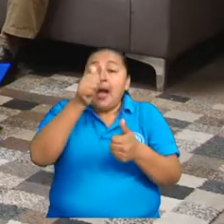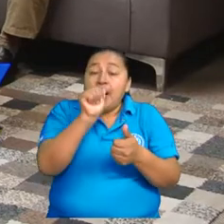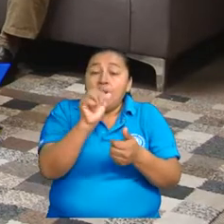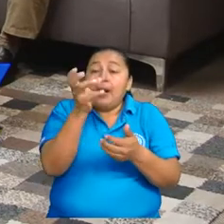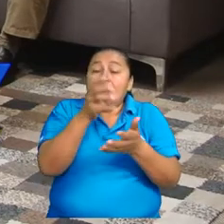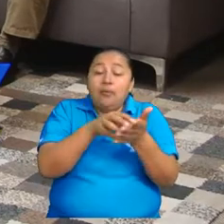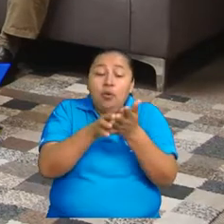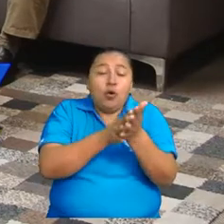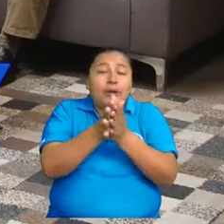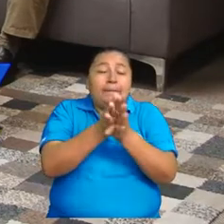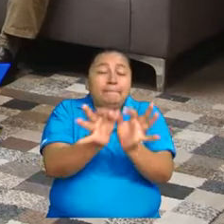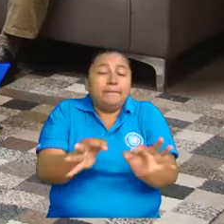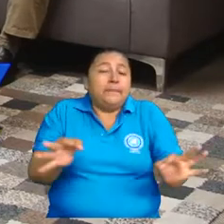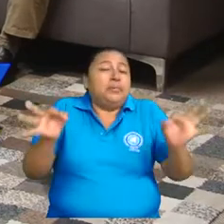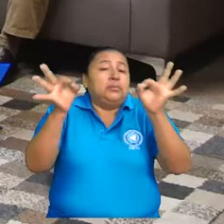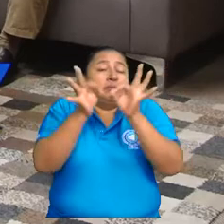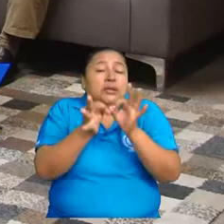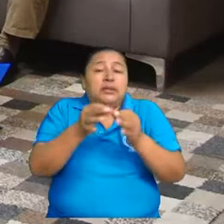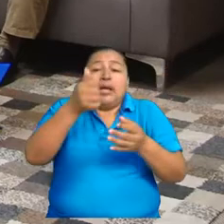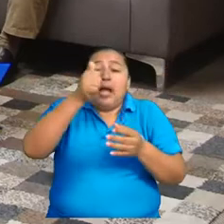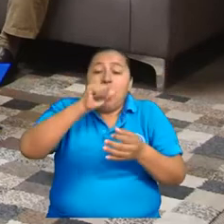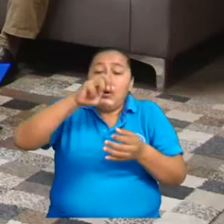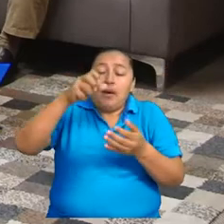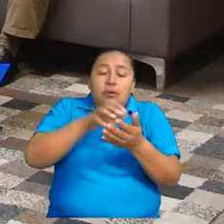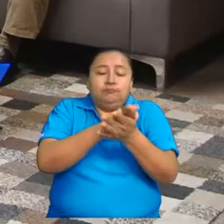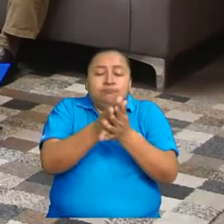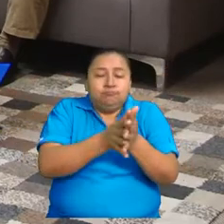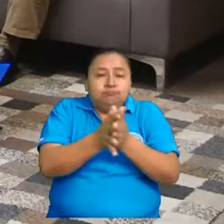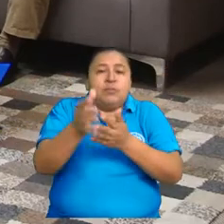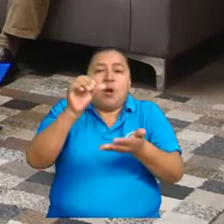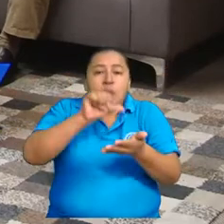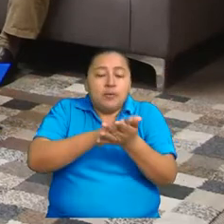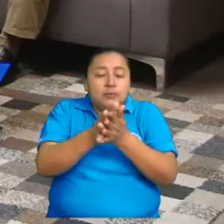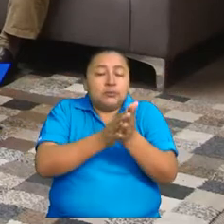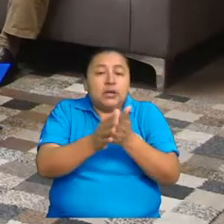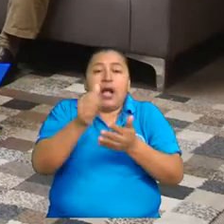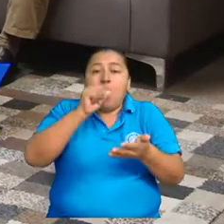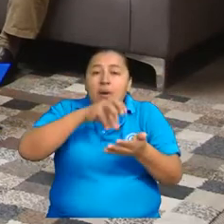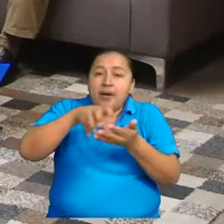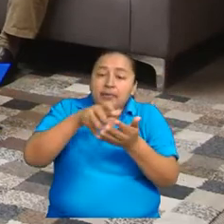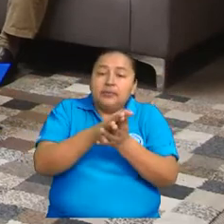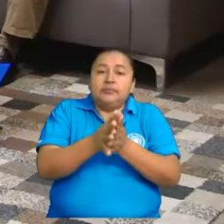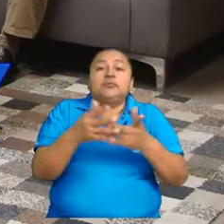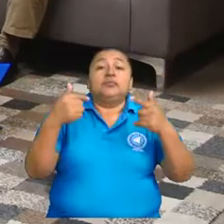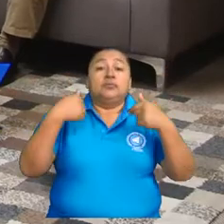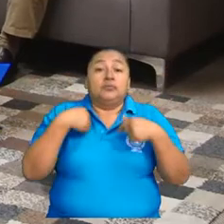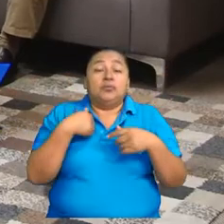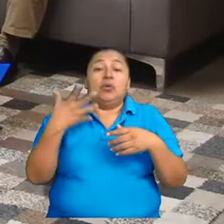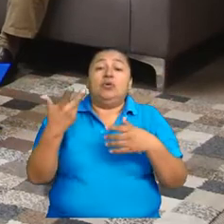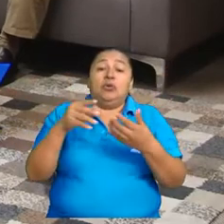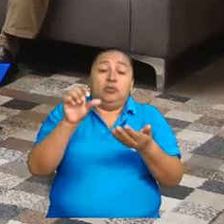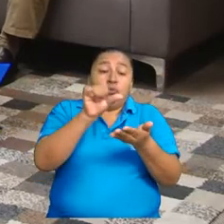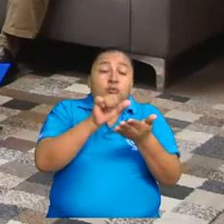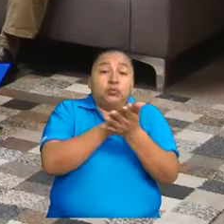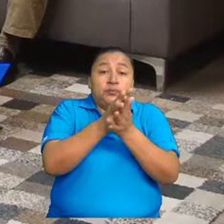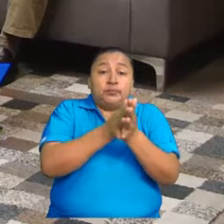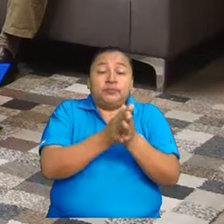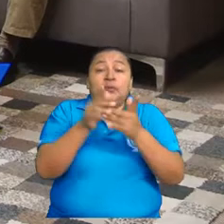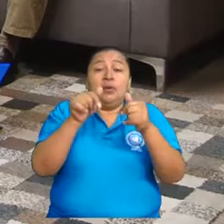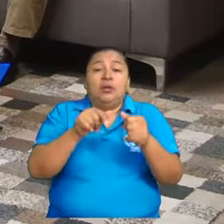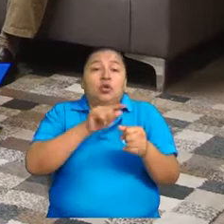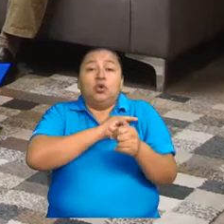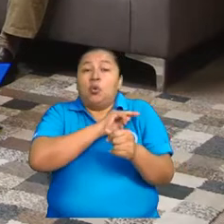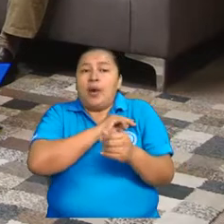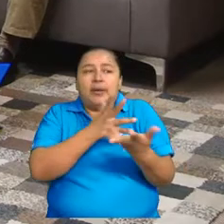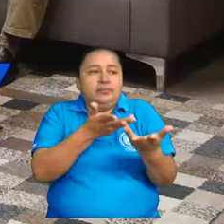jabón es lo esencial, agua y jabón, agua y jabón, agua y jabón. Cuando yo voy a usar jabón líquido es donde no tengo